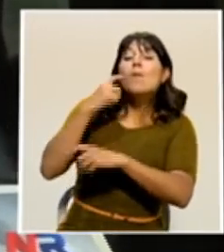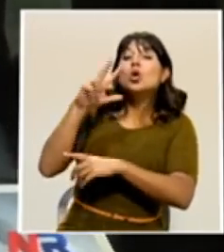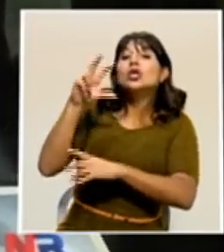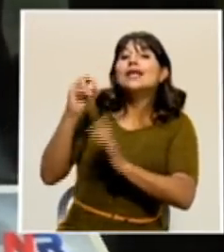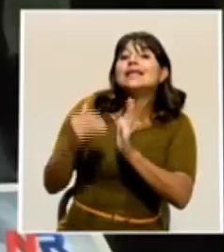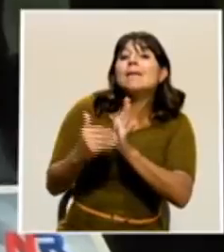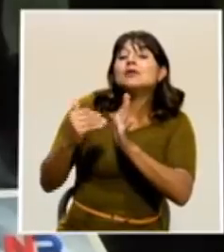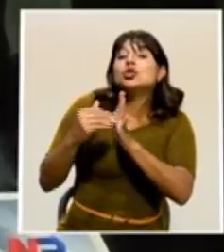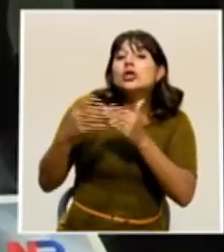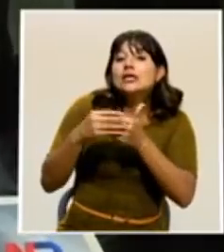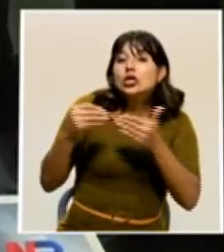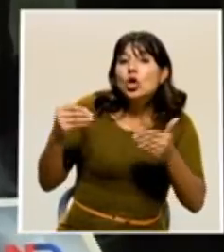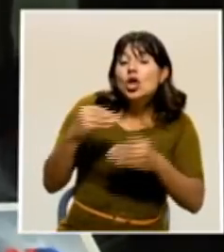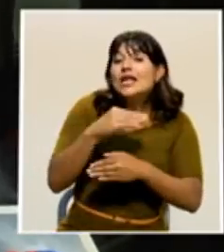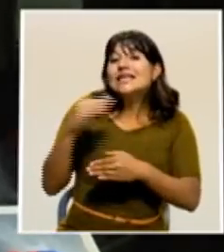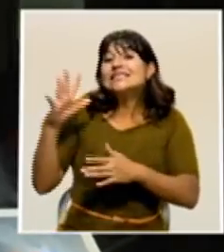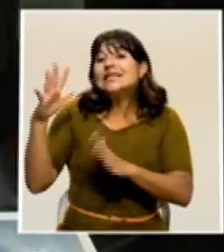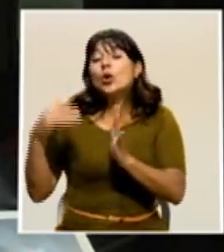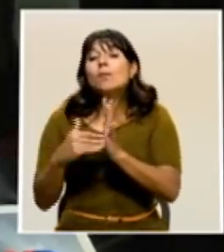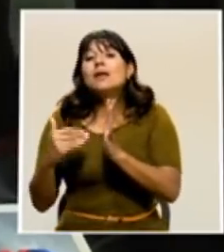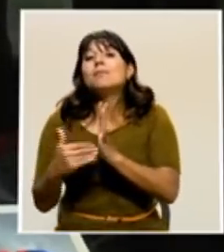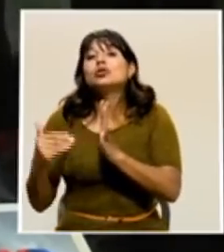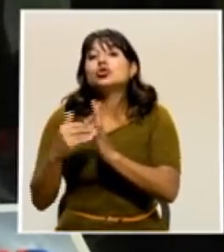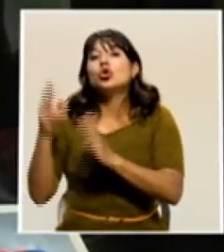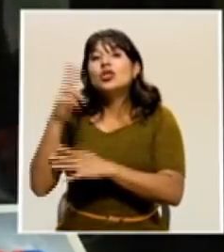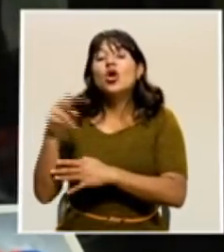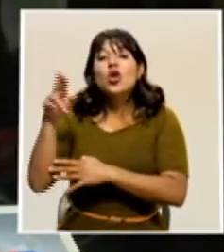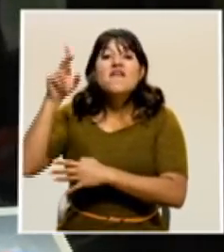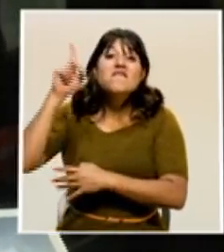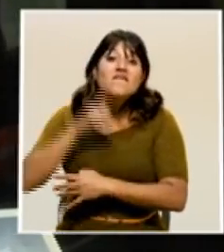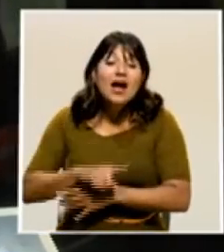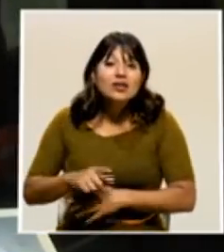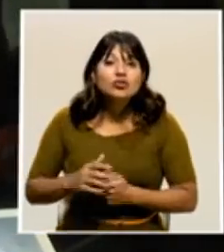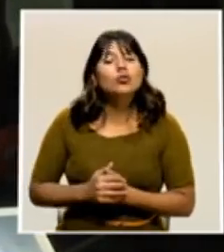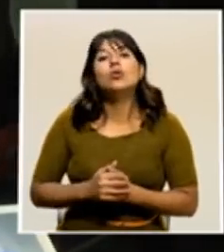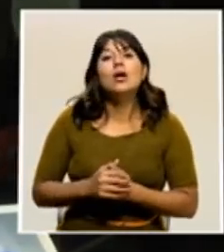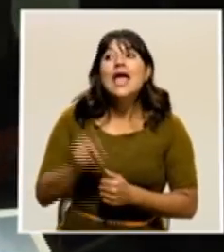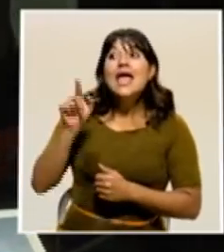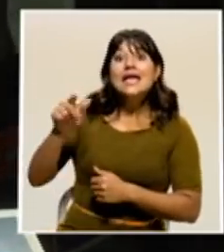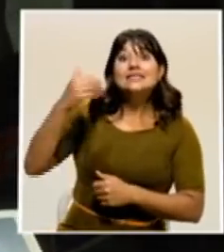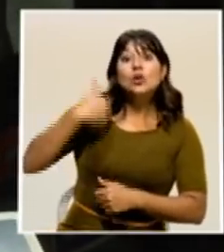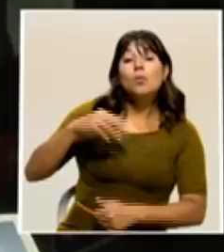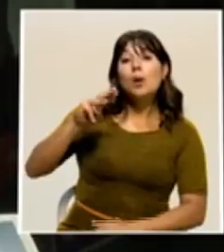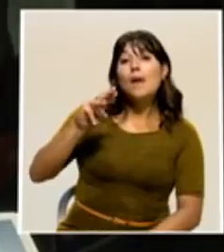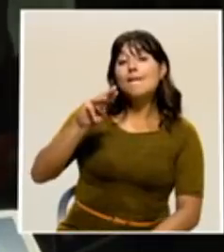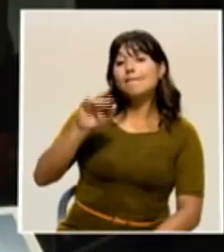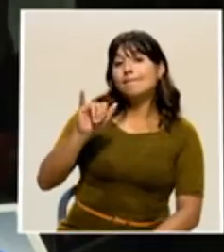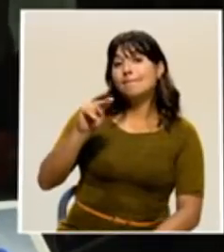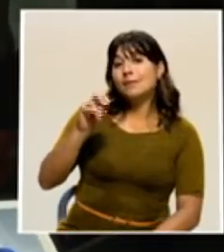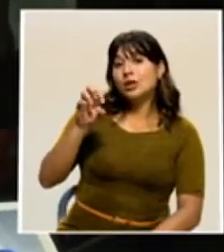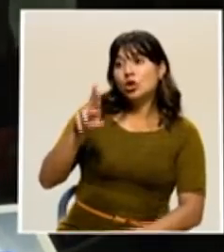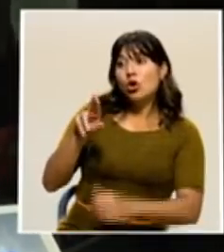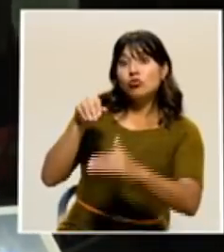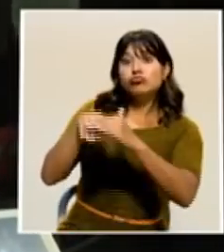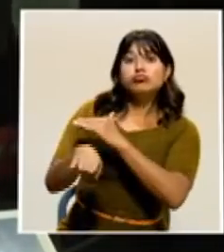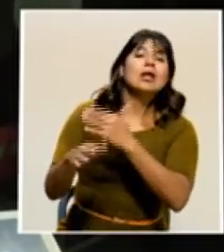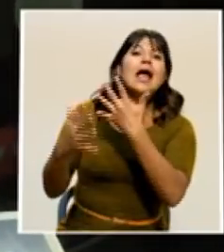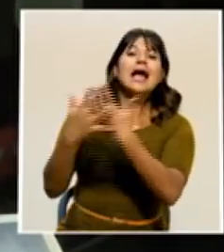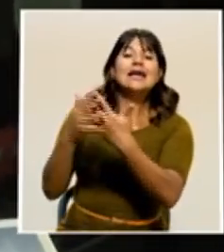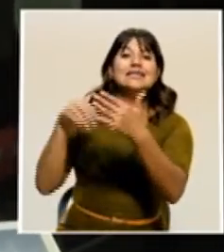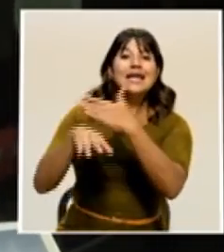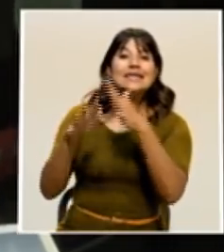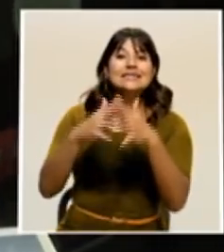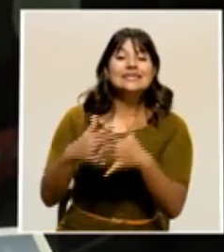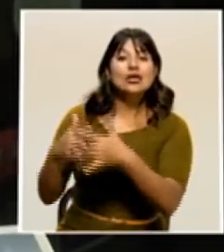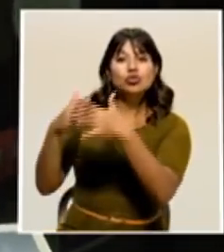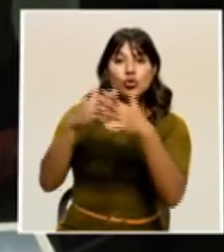dólares y 5.000 millones de colones falso. Aquel señor Minor lo encarcelan en Estados Unidos y